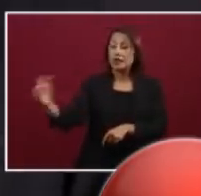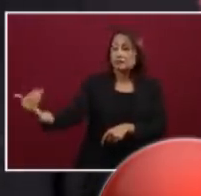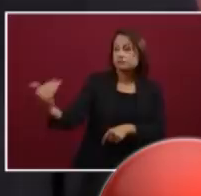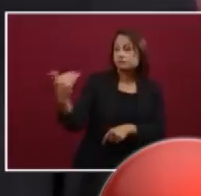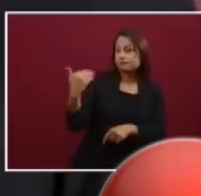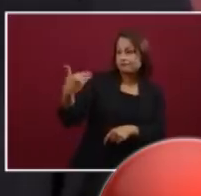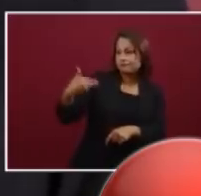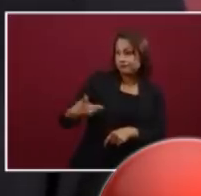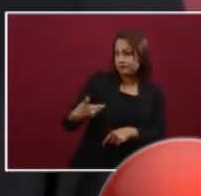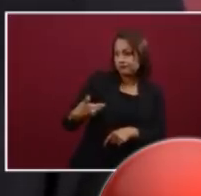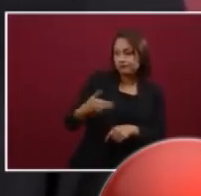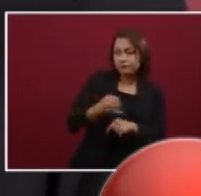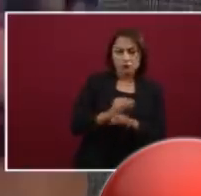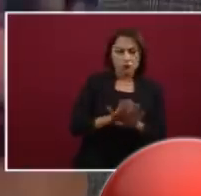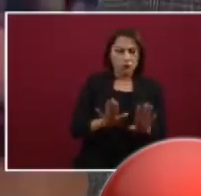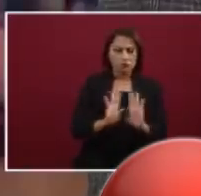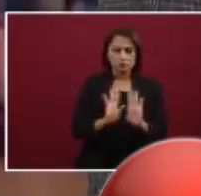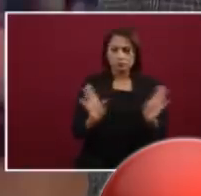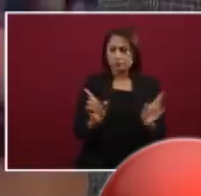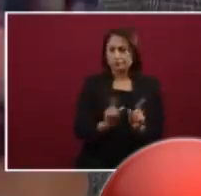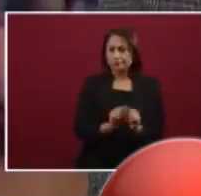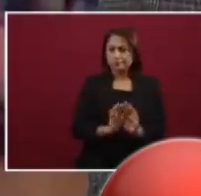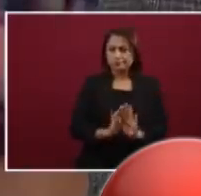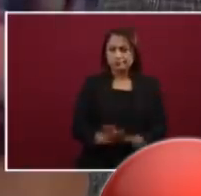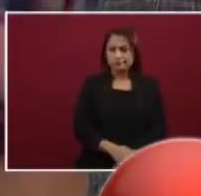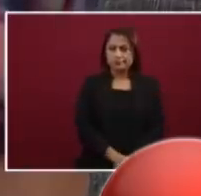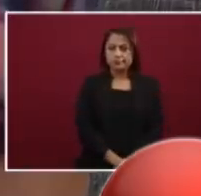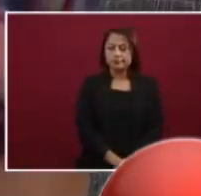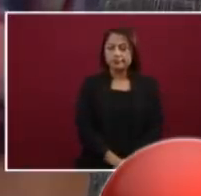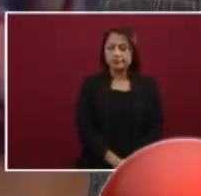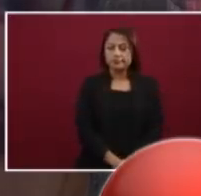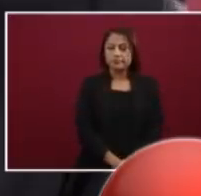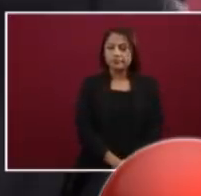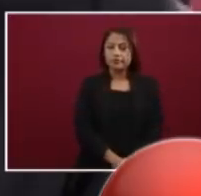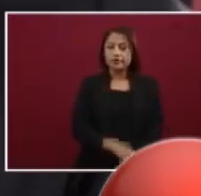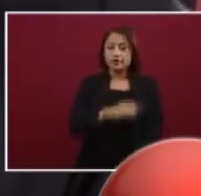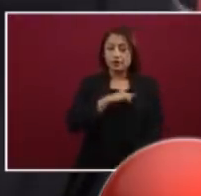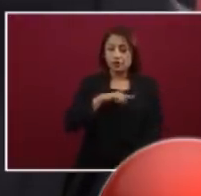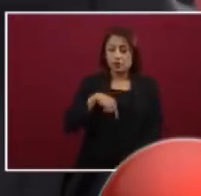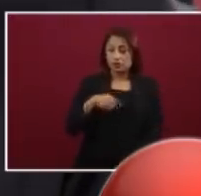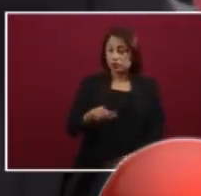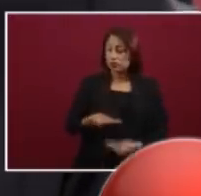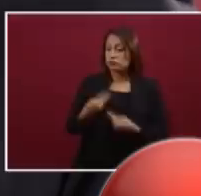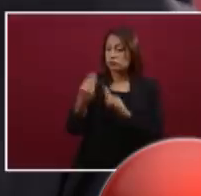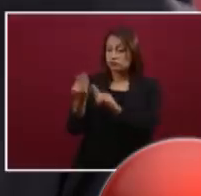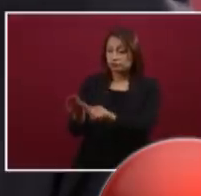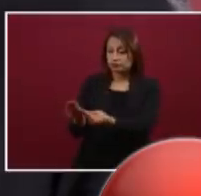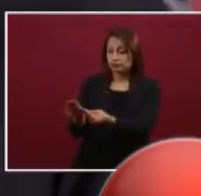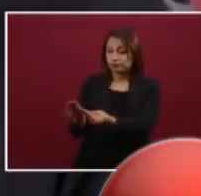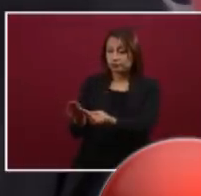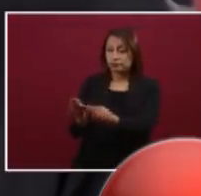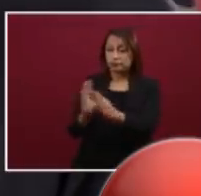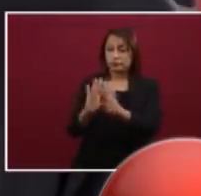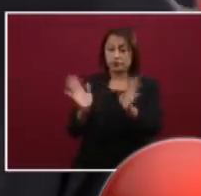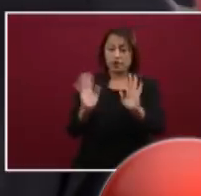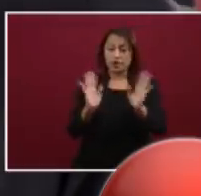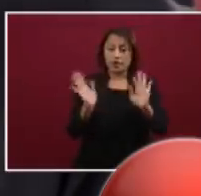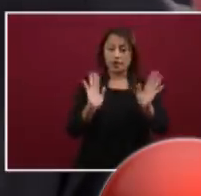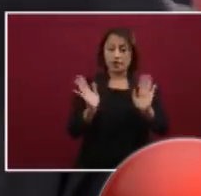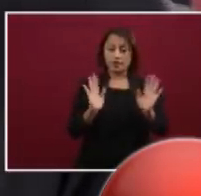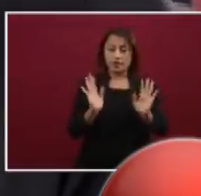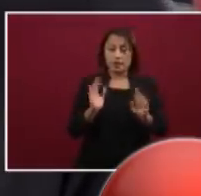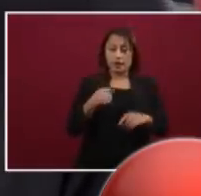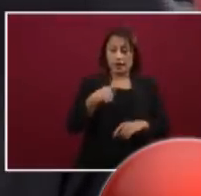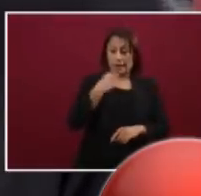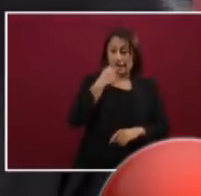pidió a nosotros esa información y nosotros entregamos esa información y dijimos no vamos a revelar